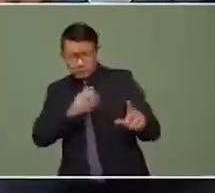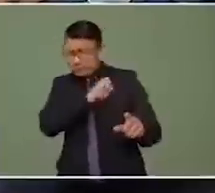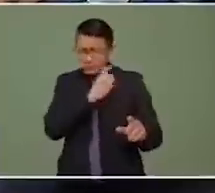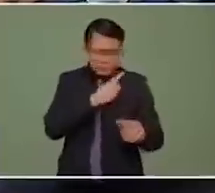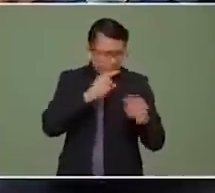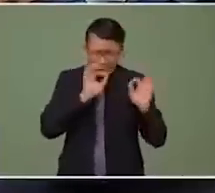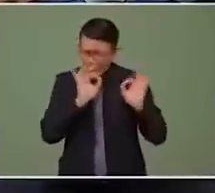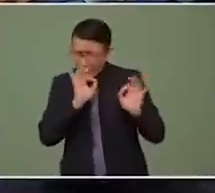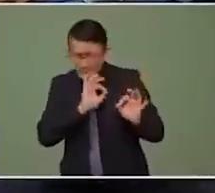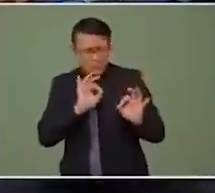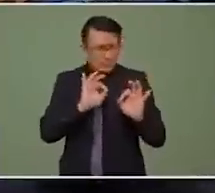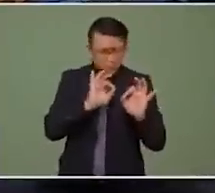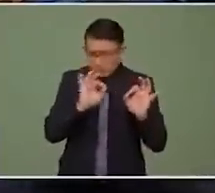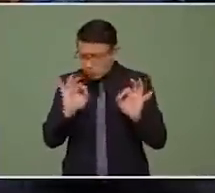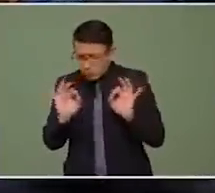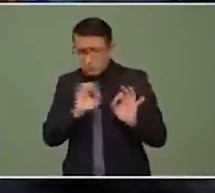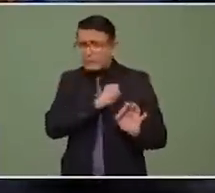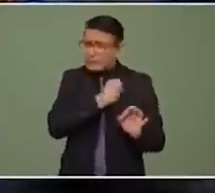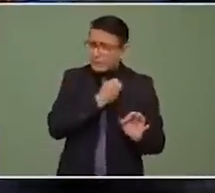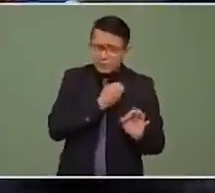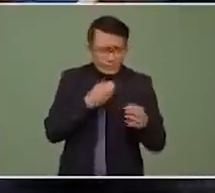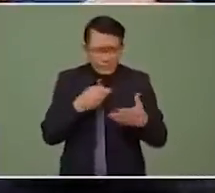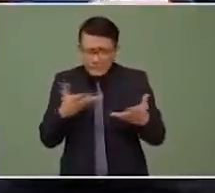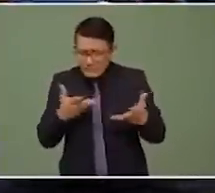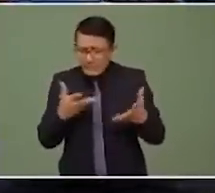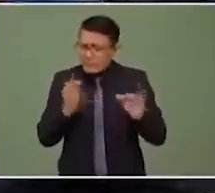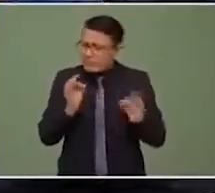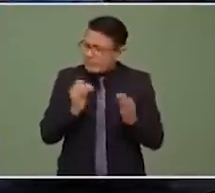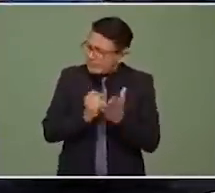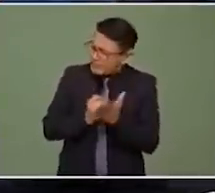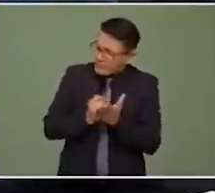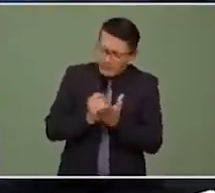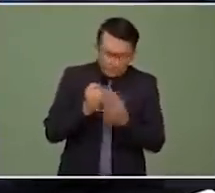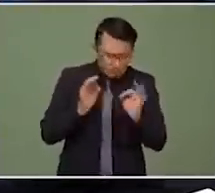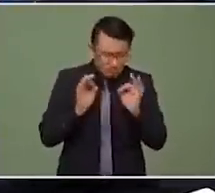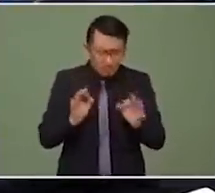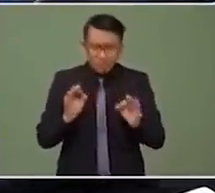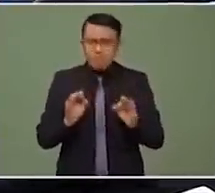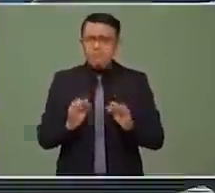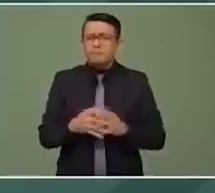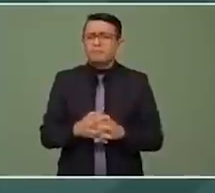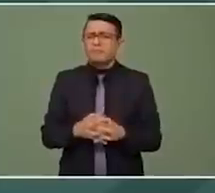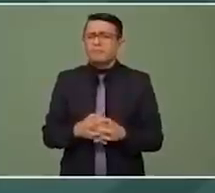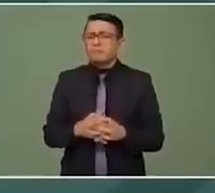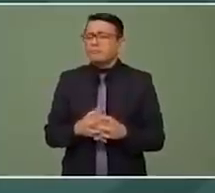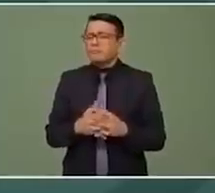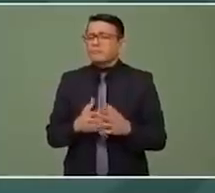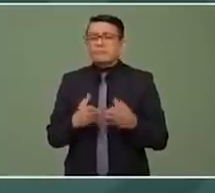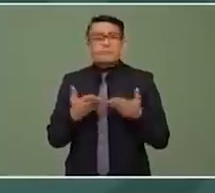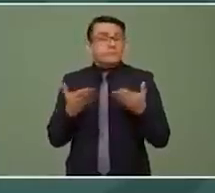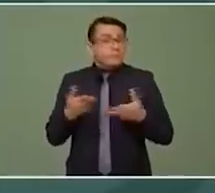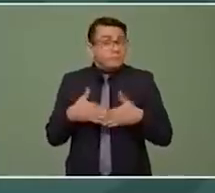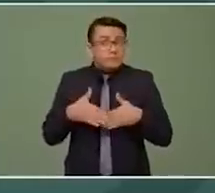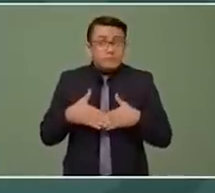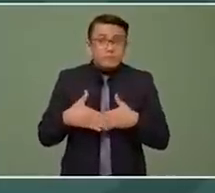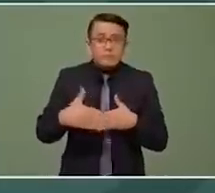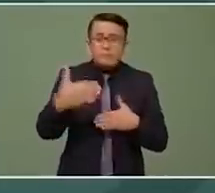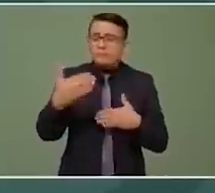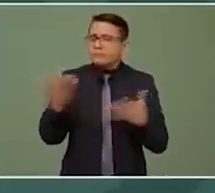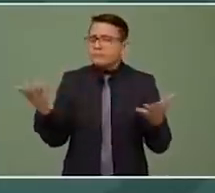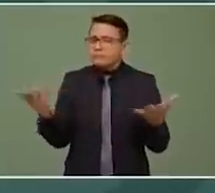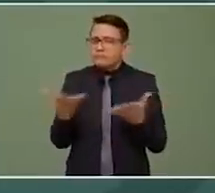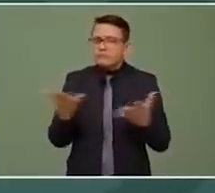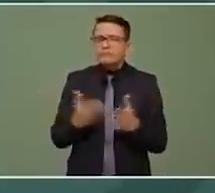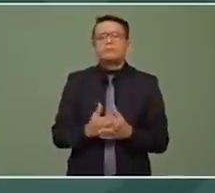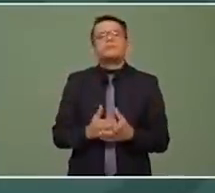león es muy deficiente muy malo el servicio no hay